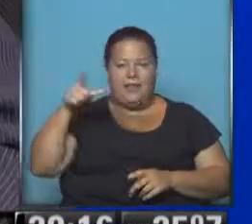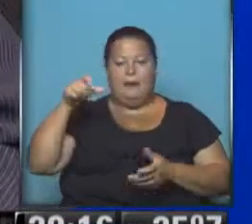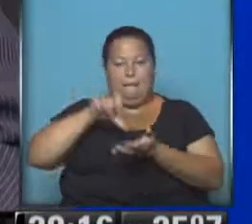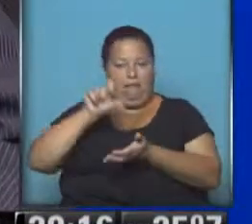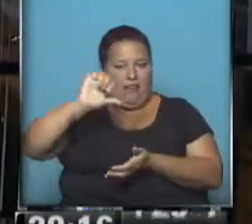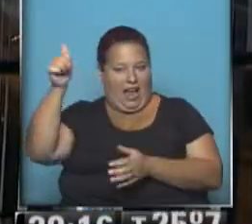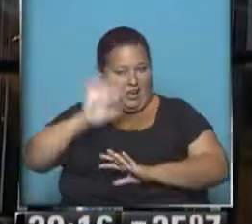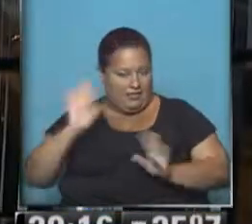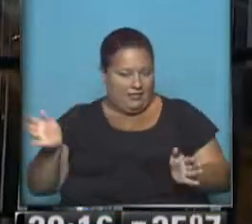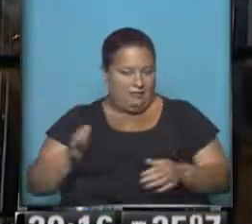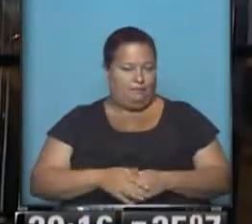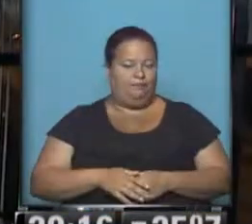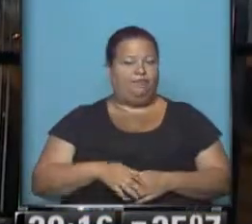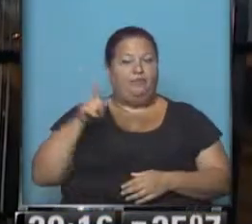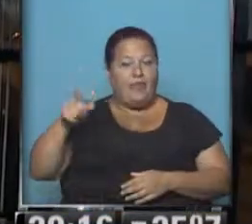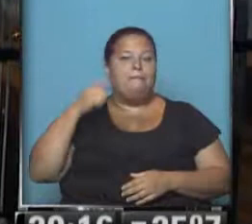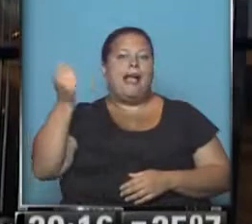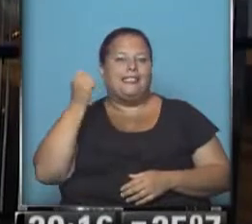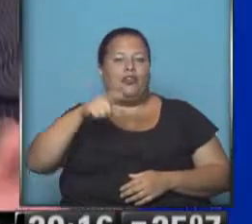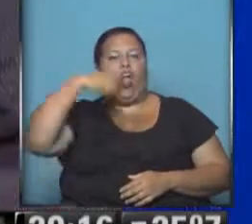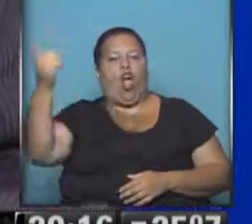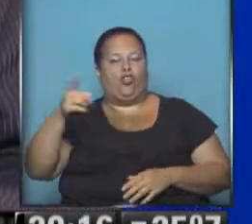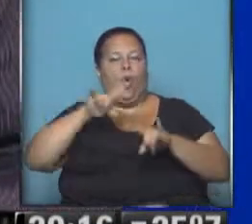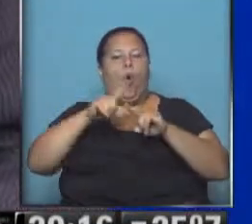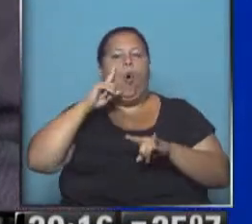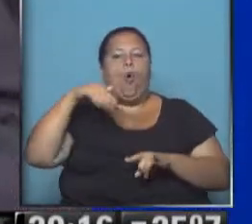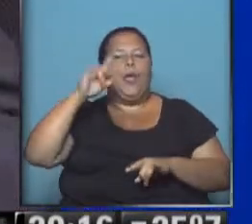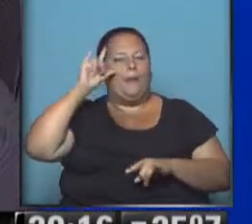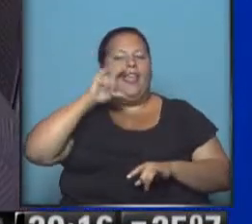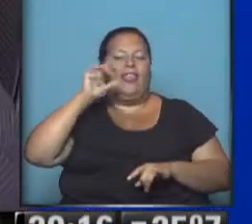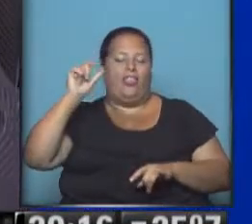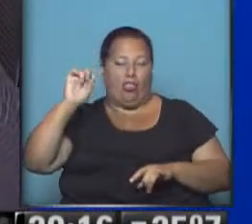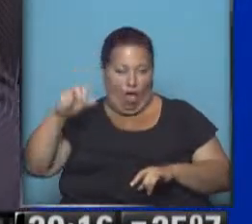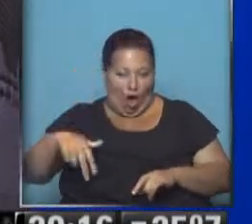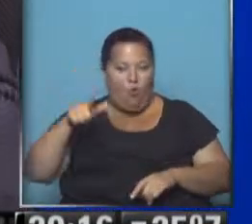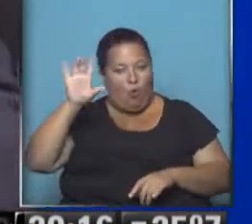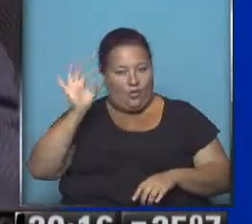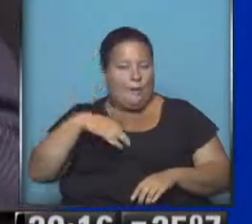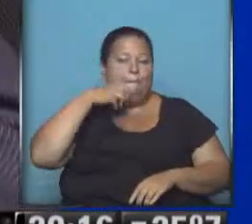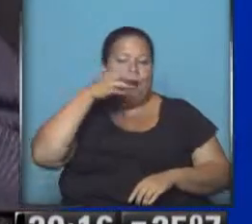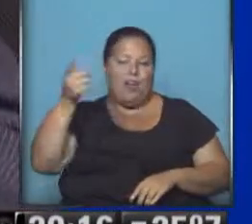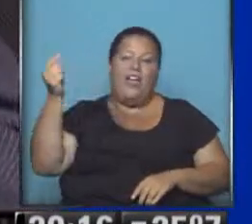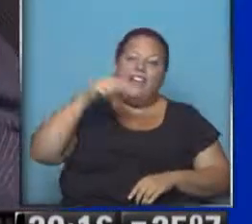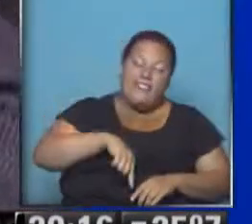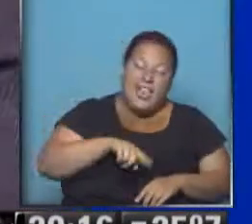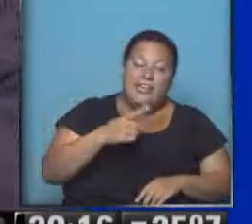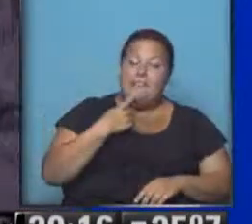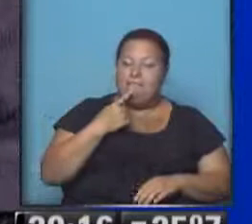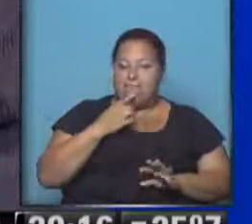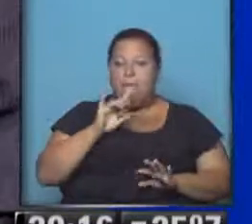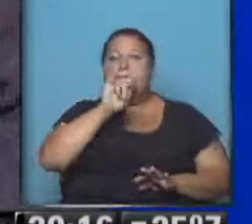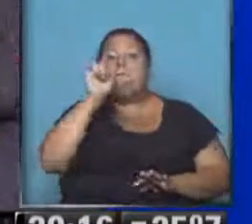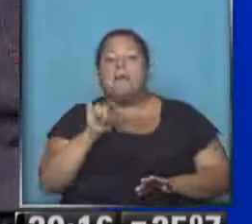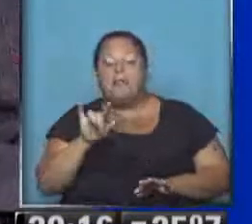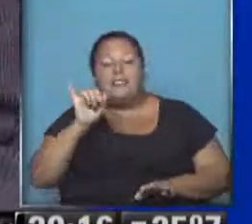país. Ajá. Para él es más importante Wimbledon, que es un gran slam, lo sabes muy bien. ¿Vendrá?